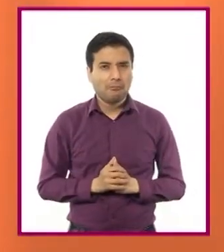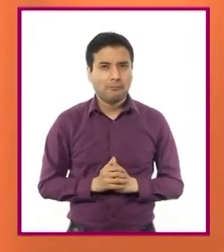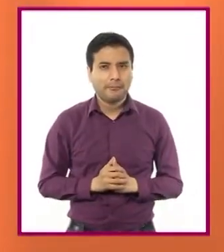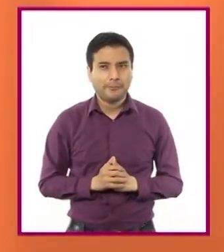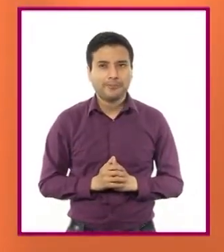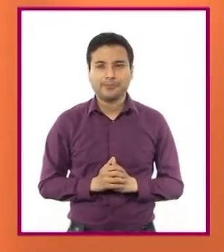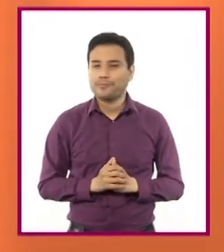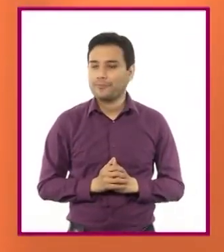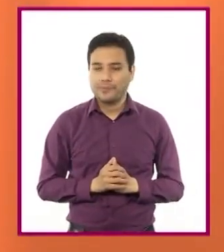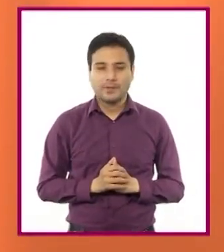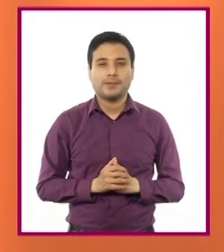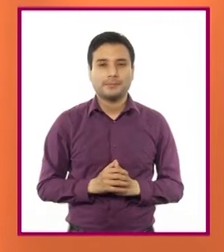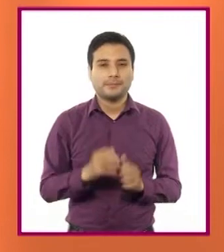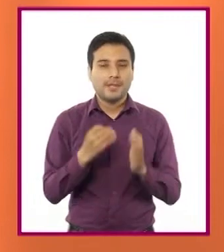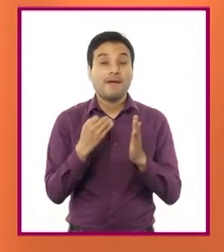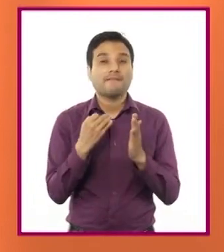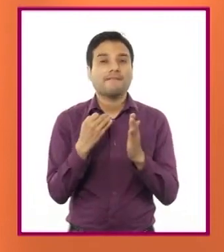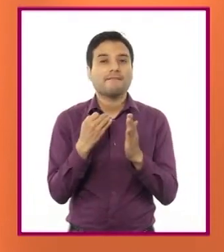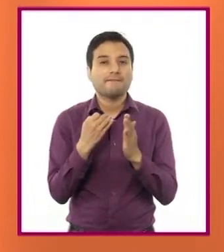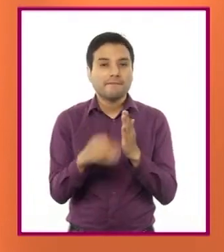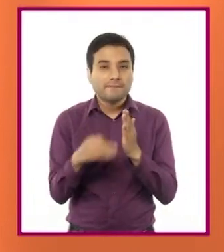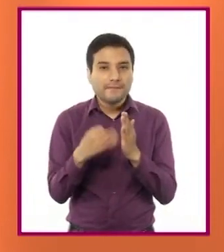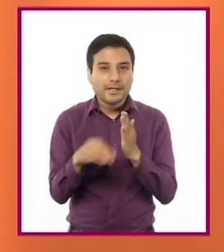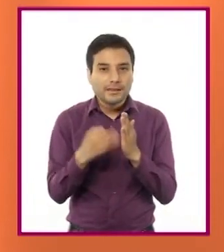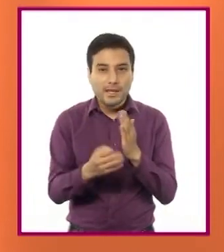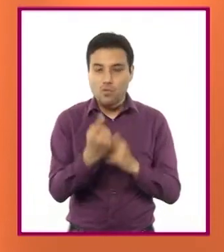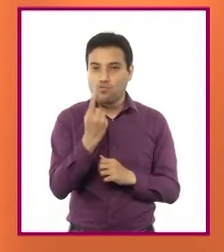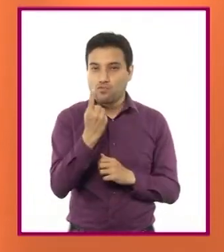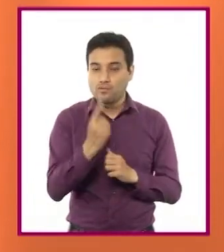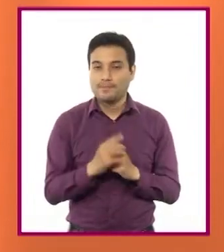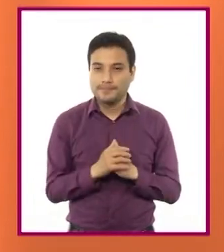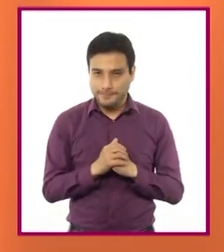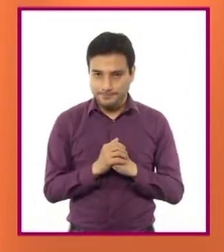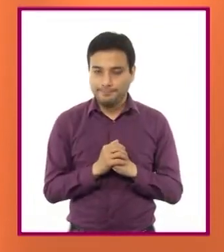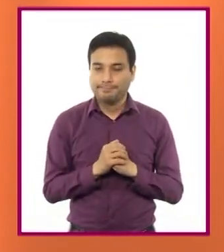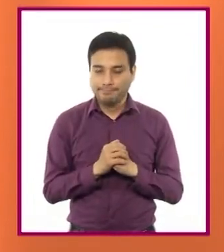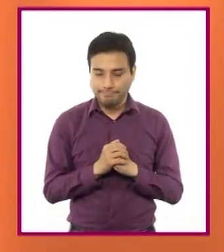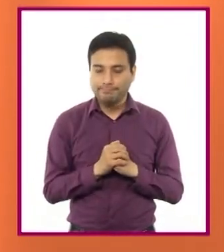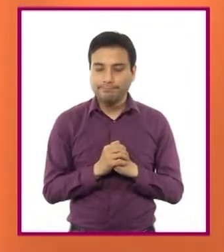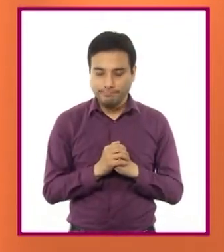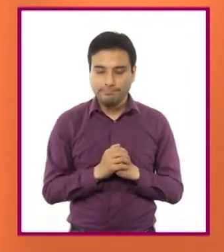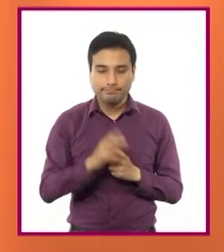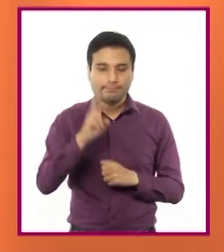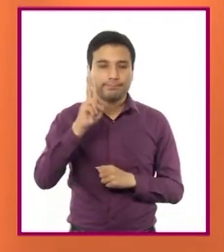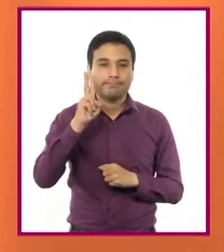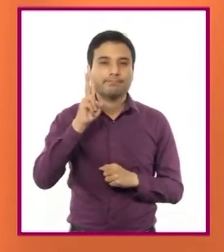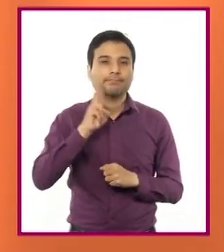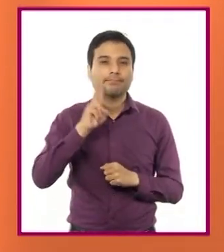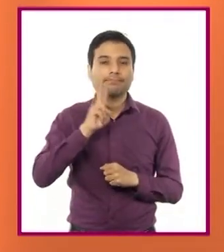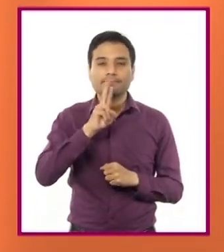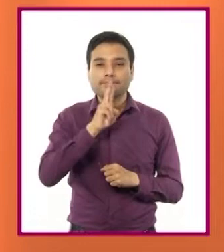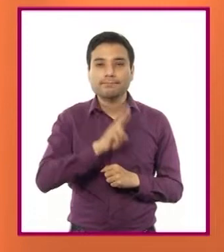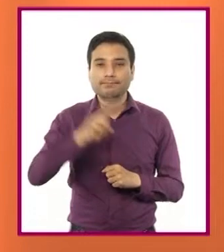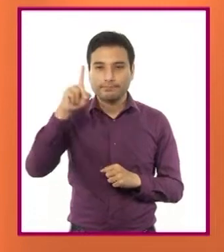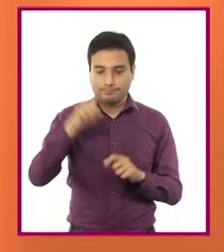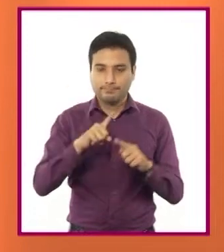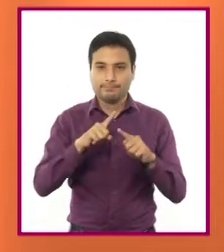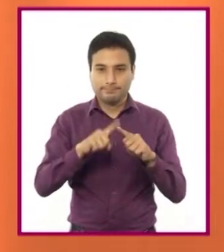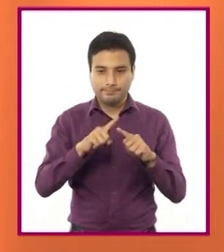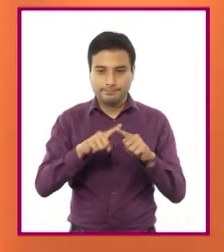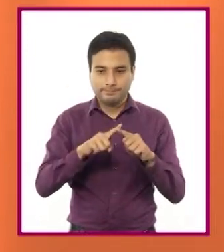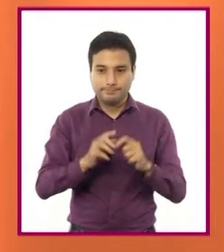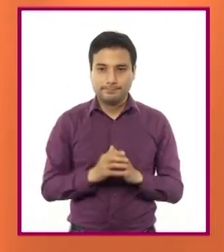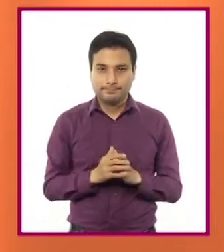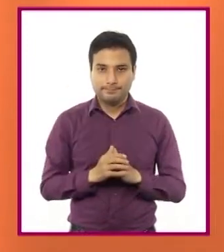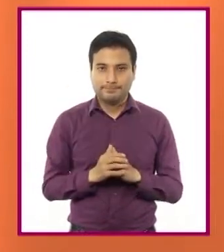Pero considera que aún falta obtener una medida de dispersión para determinar quién logró un mejor desempeño.